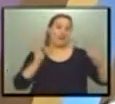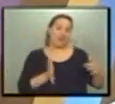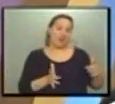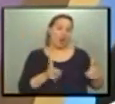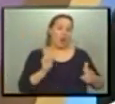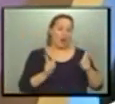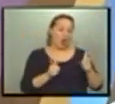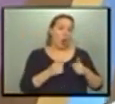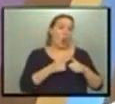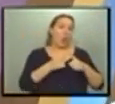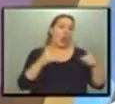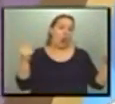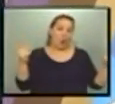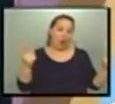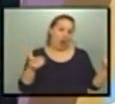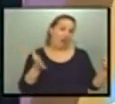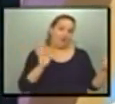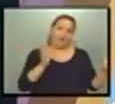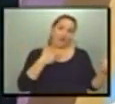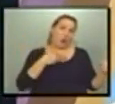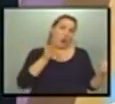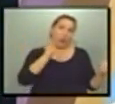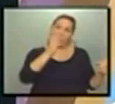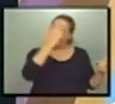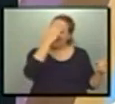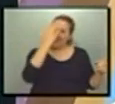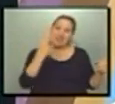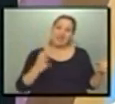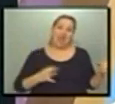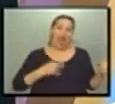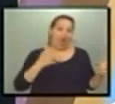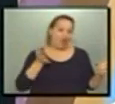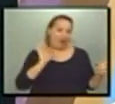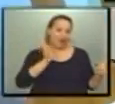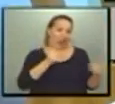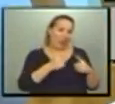A mí me duran 15 años, yo los tengo de 15, 20 años fácil a mí, ¿no?